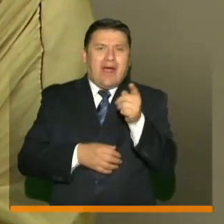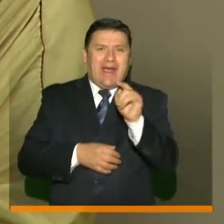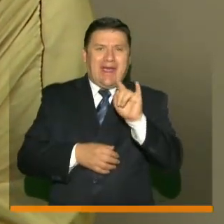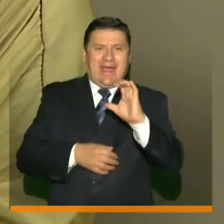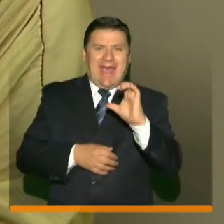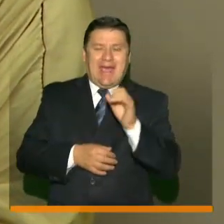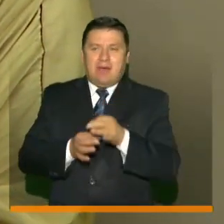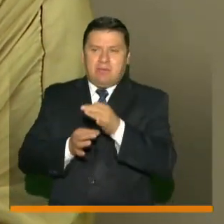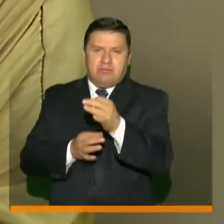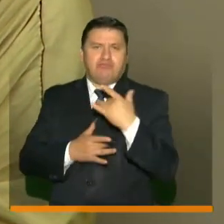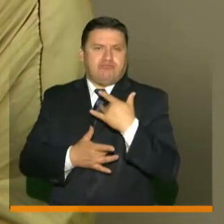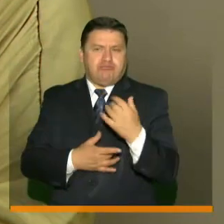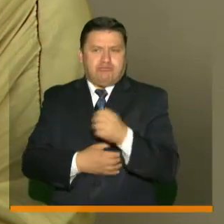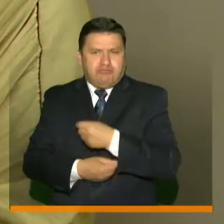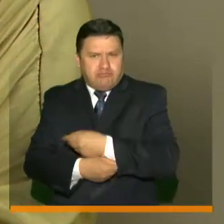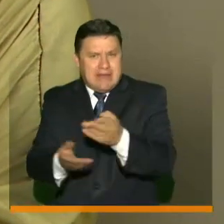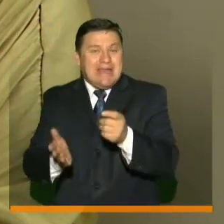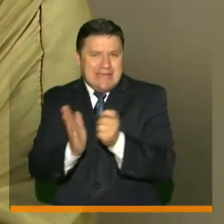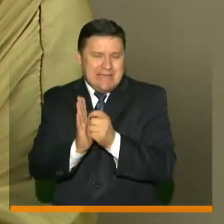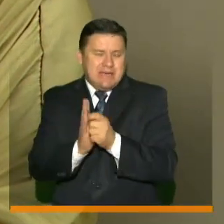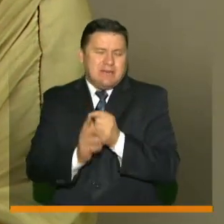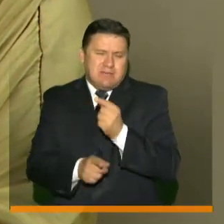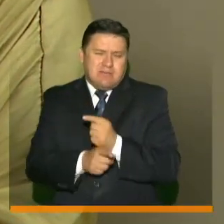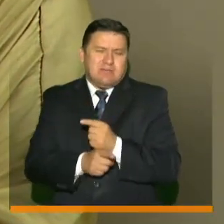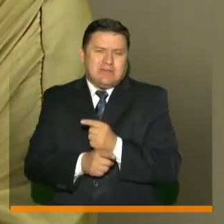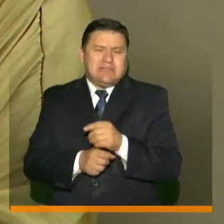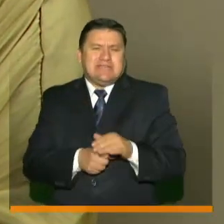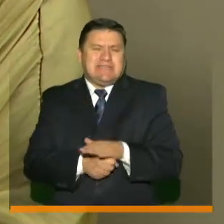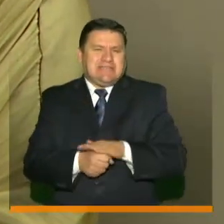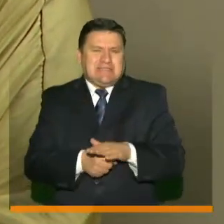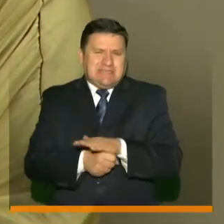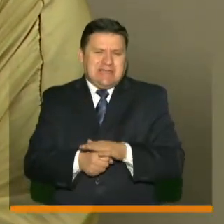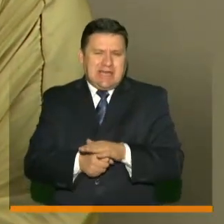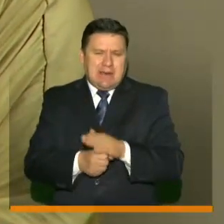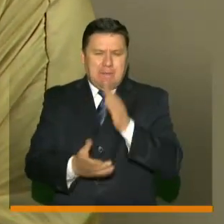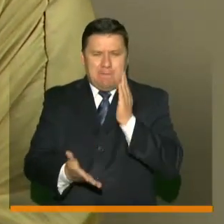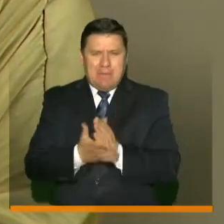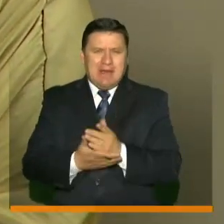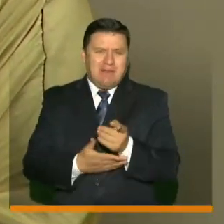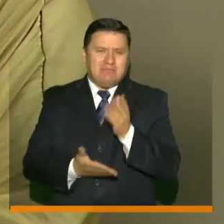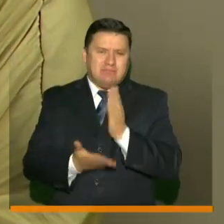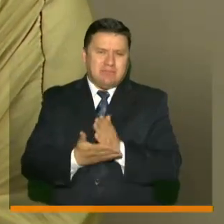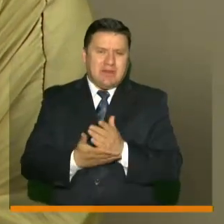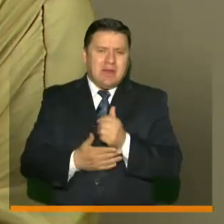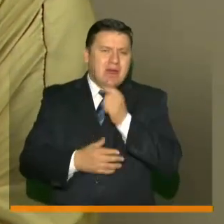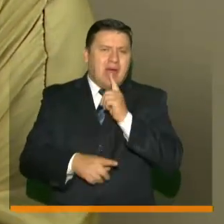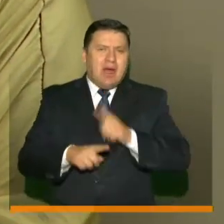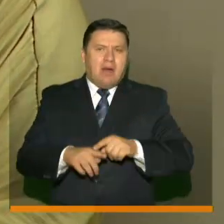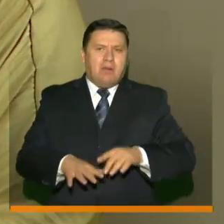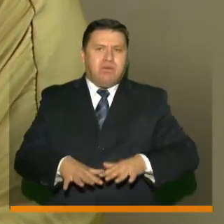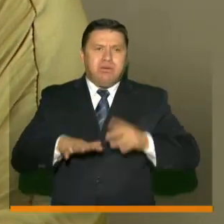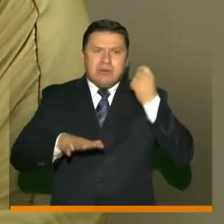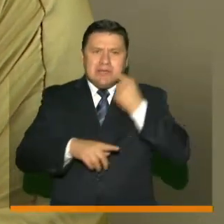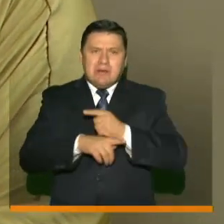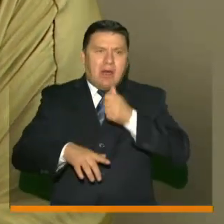otras donaciones, precisamente por la situación, la calamidad que tuvieron con la inundación hace algunas semanas.